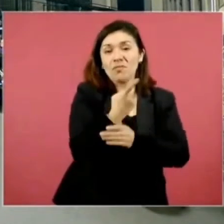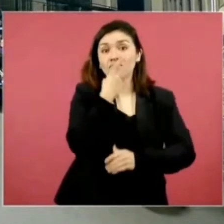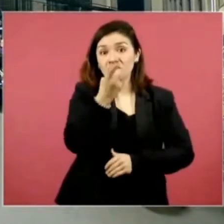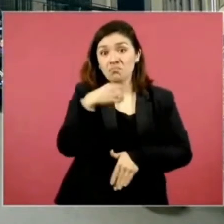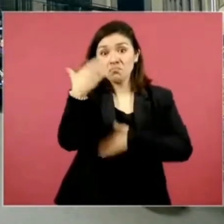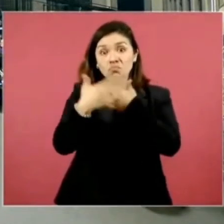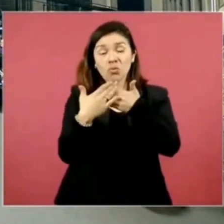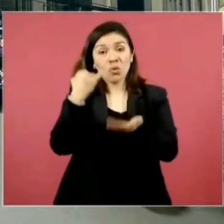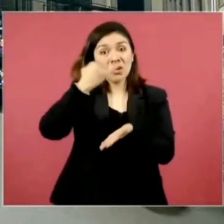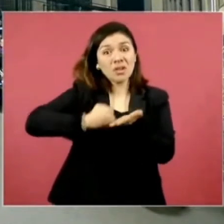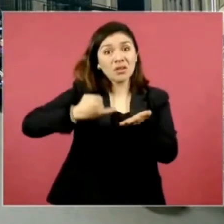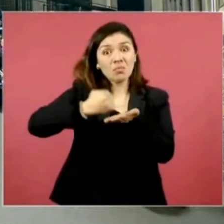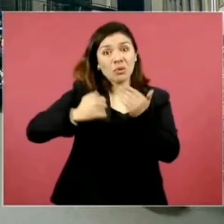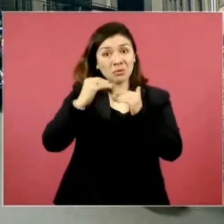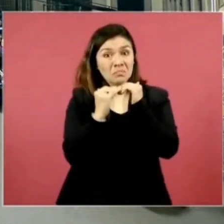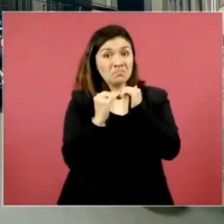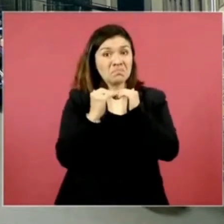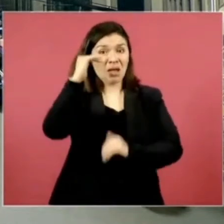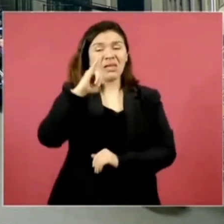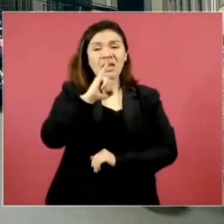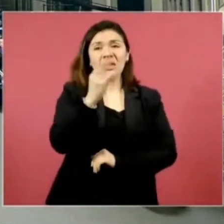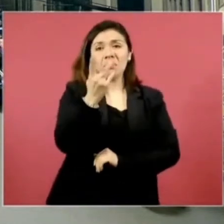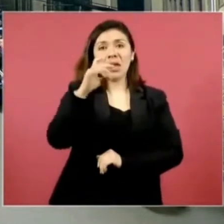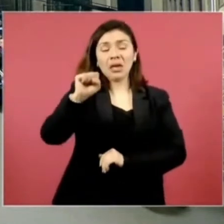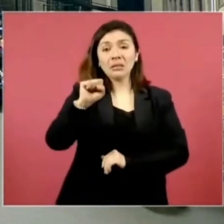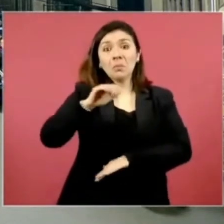un aumento al IEPS del